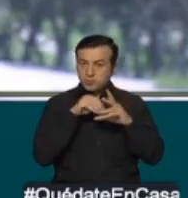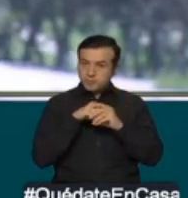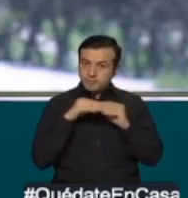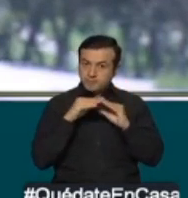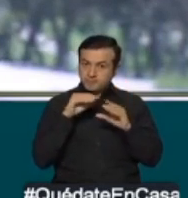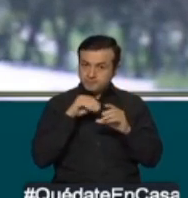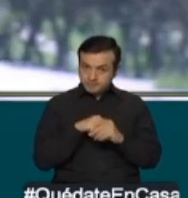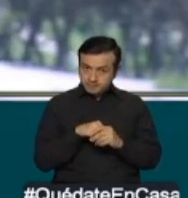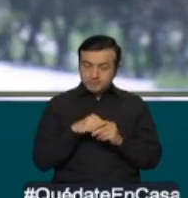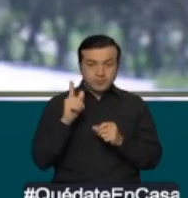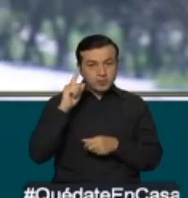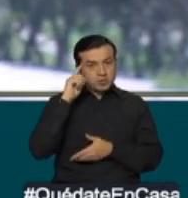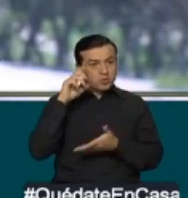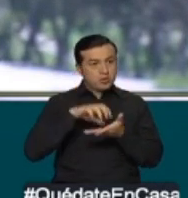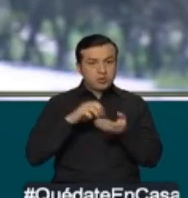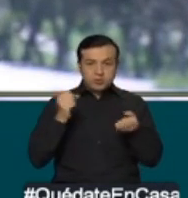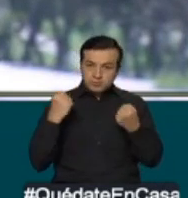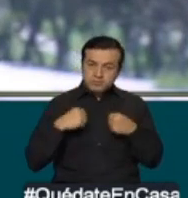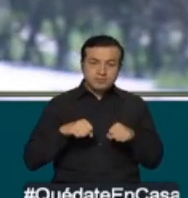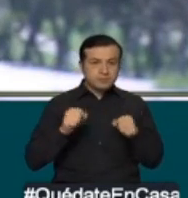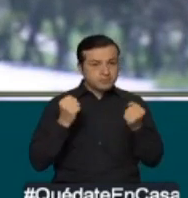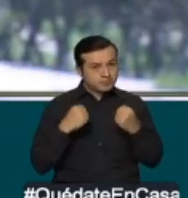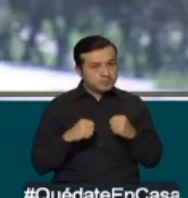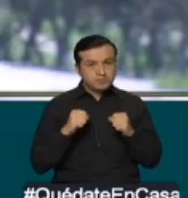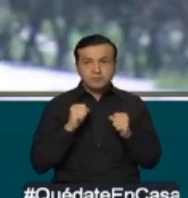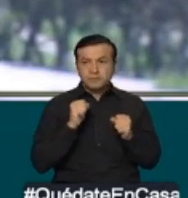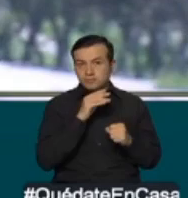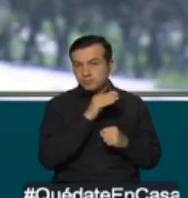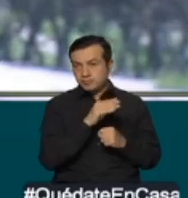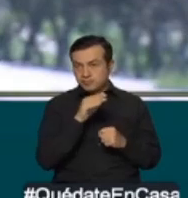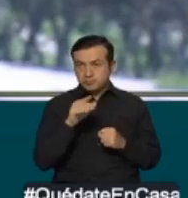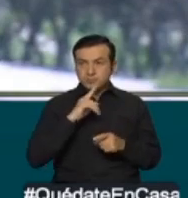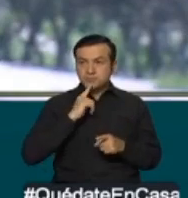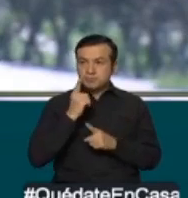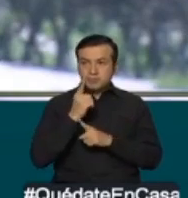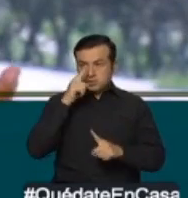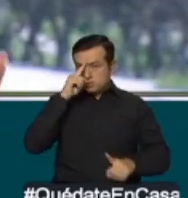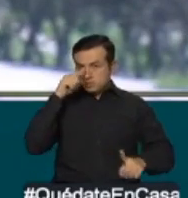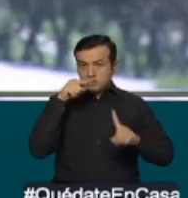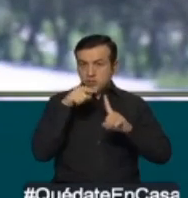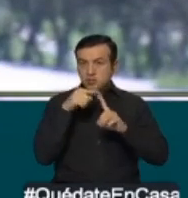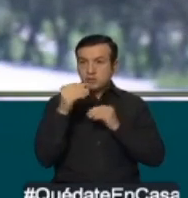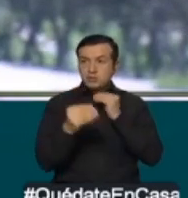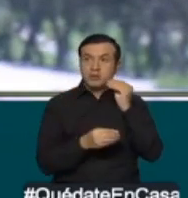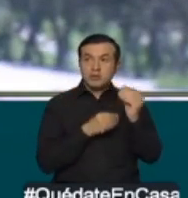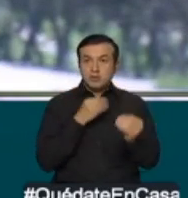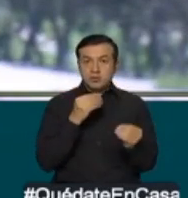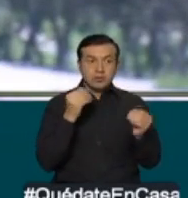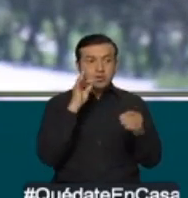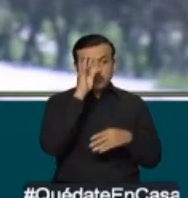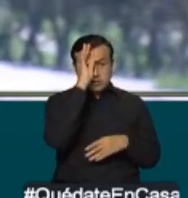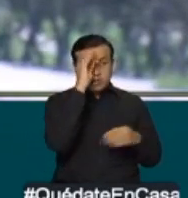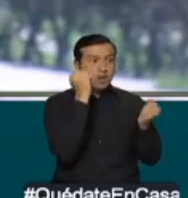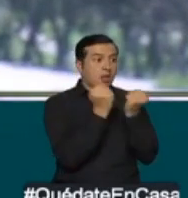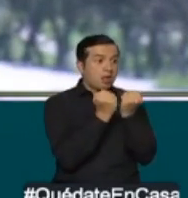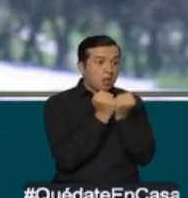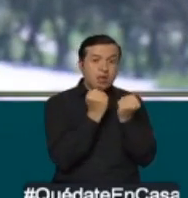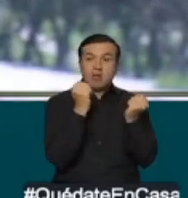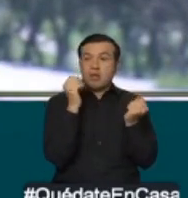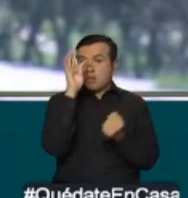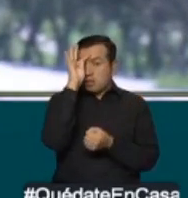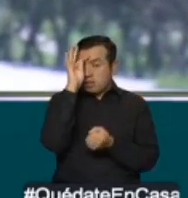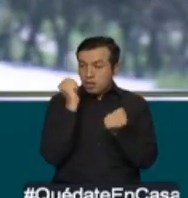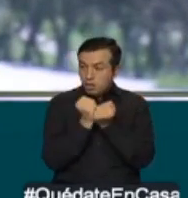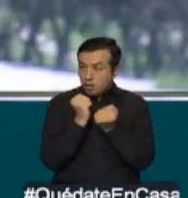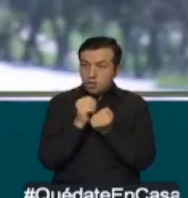el gobierno está haciendo un esfuerzo para desplegar nos hacia donde ellos y el objetivo es no colapsar en los centros médicos ni los dispensarios y